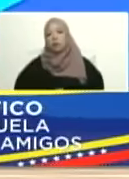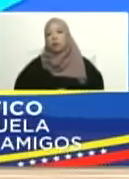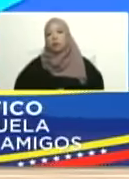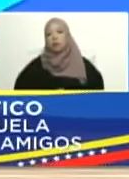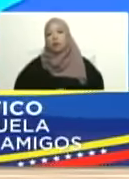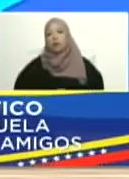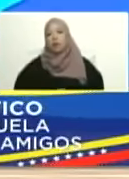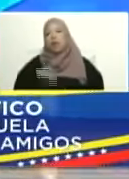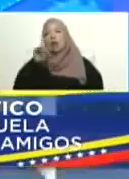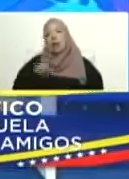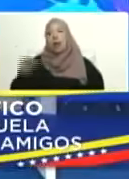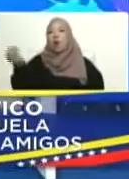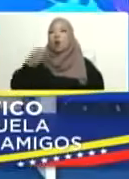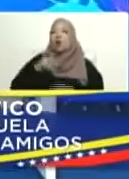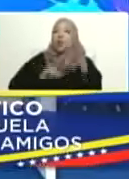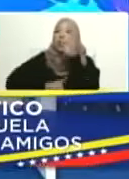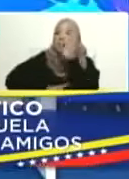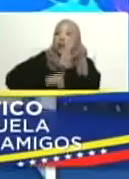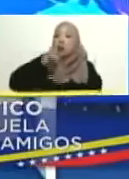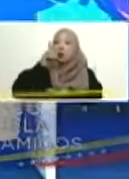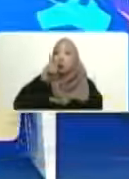que a su vez tiene todo un desarrollo.